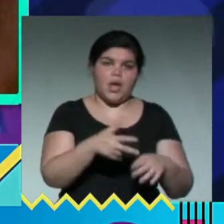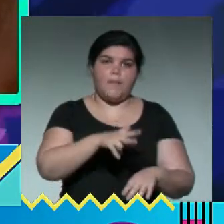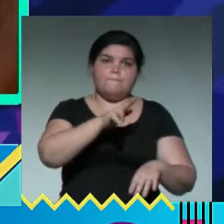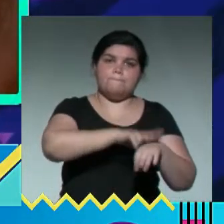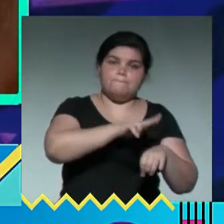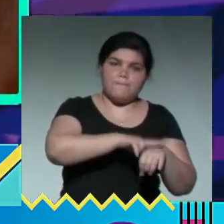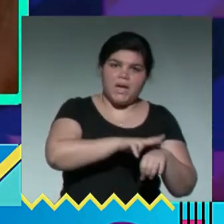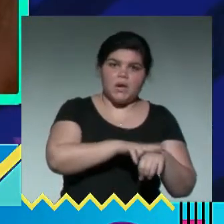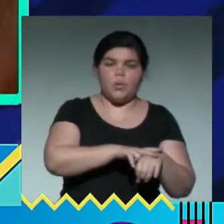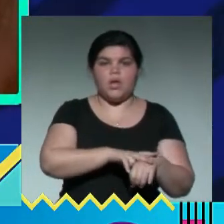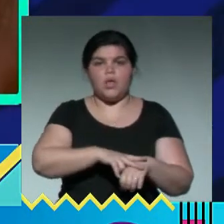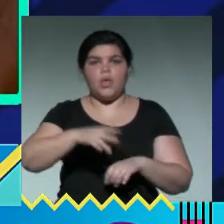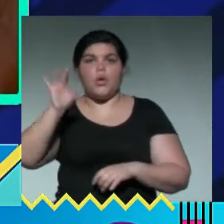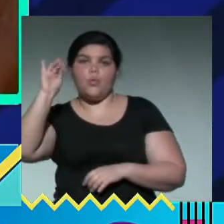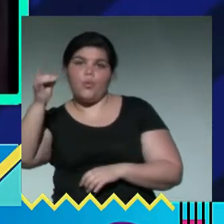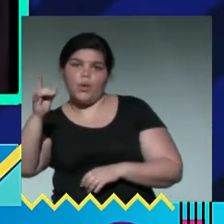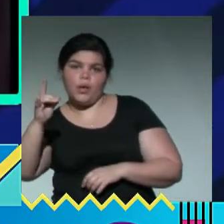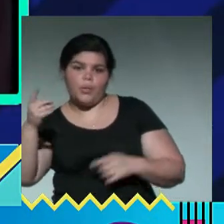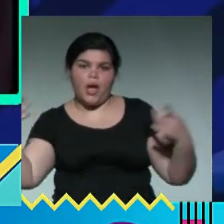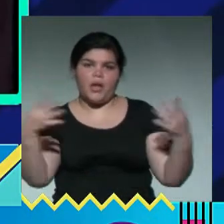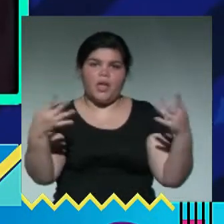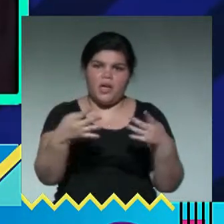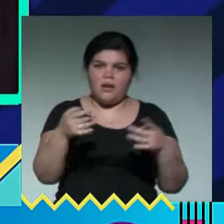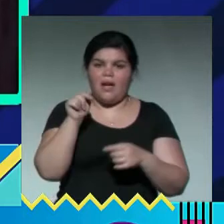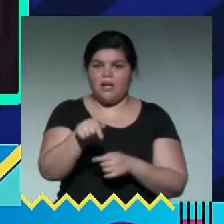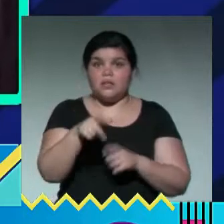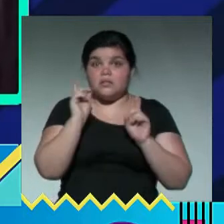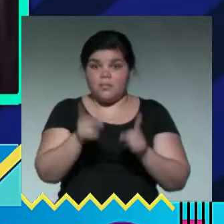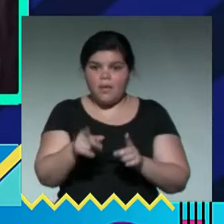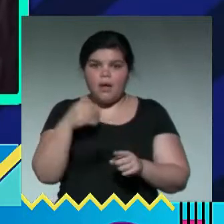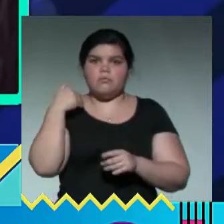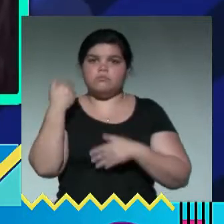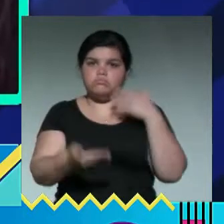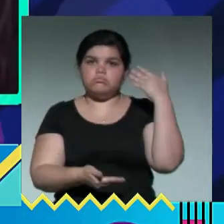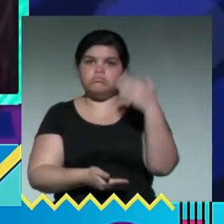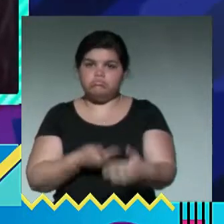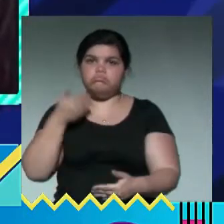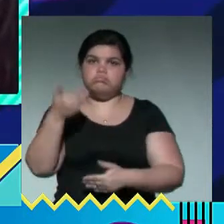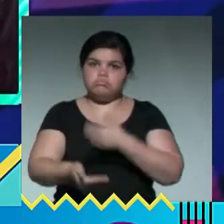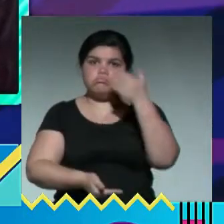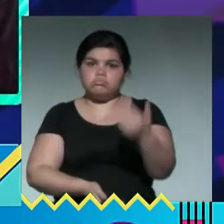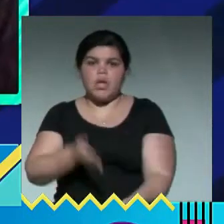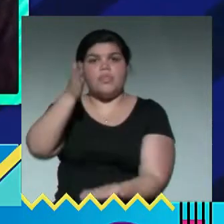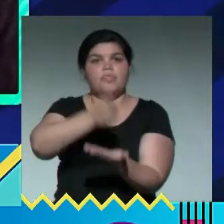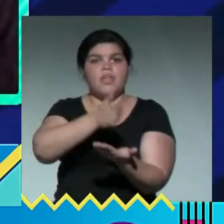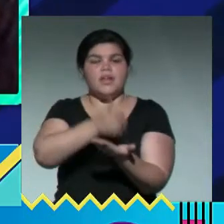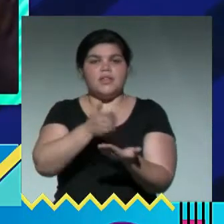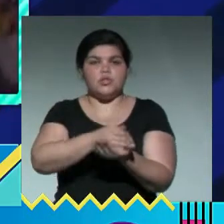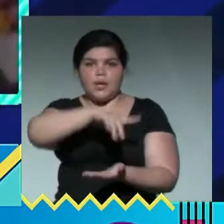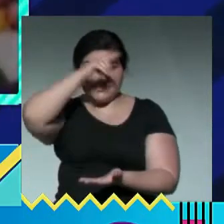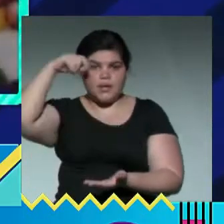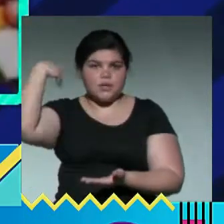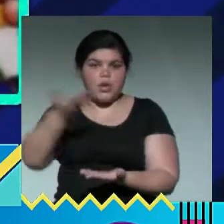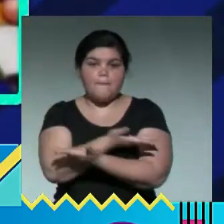Bolivia. Recién en ese contexto empiezan a surgir en la política internacional y en el derecho internacional público